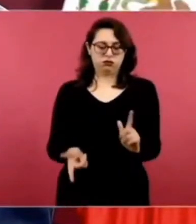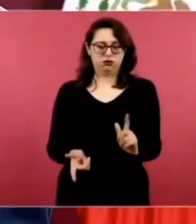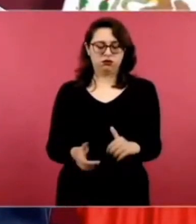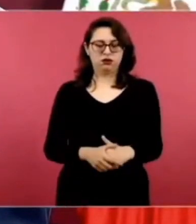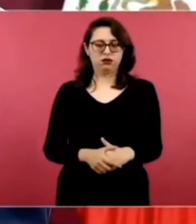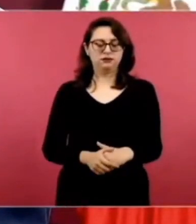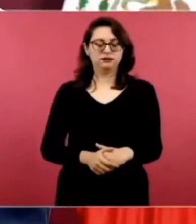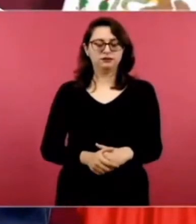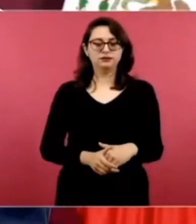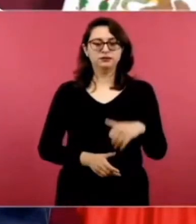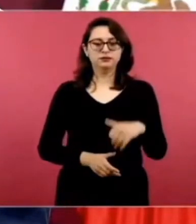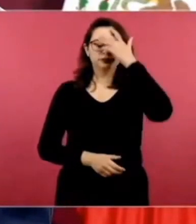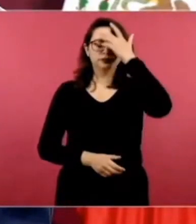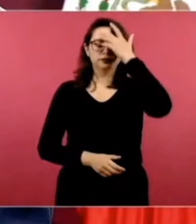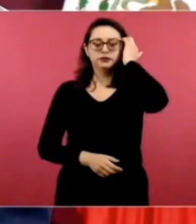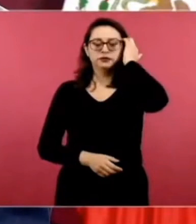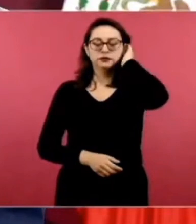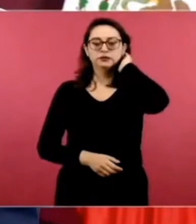que